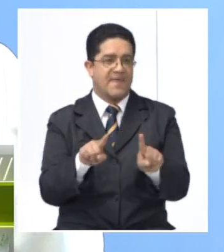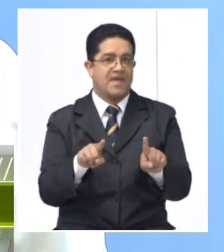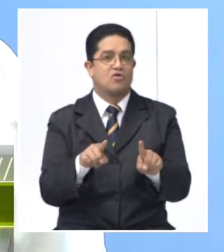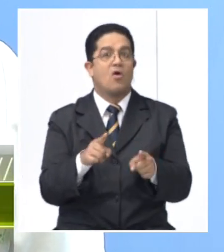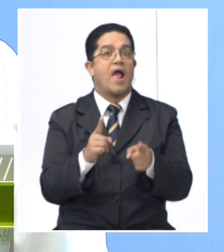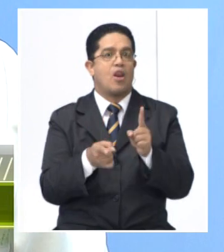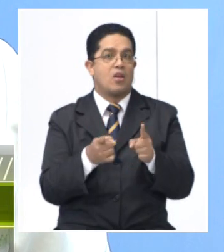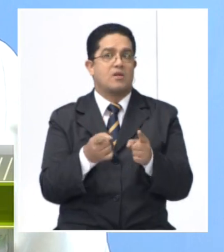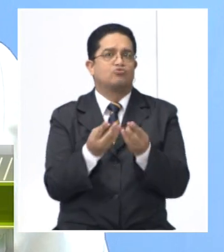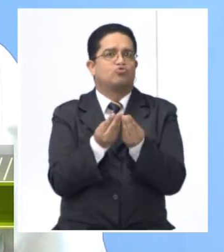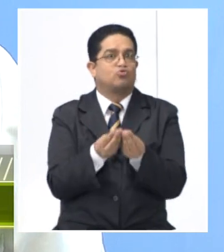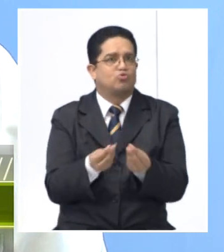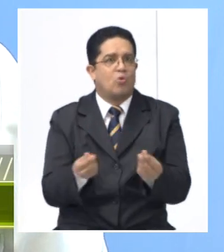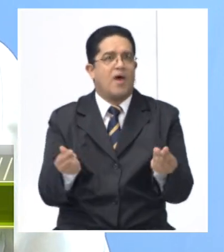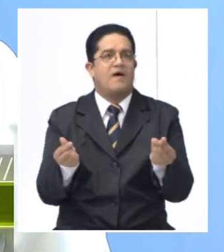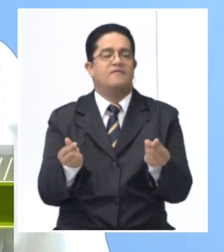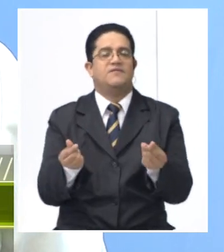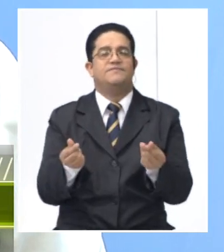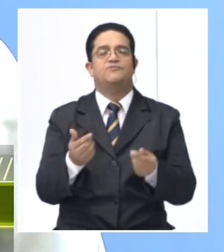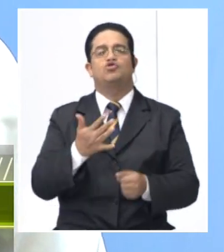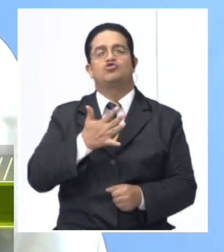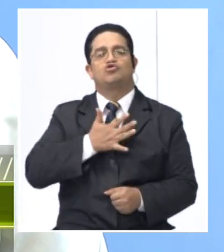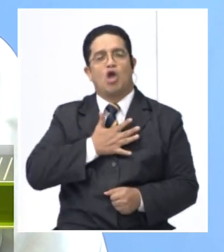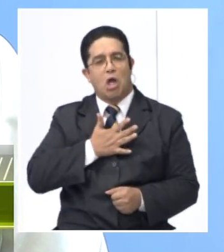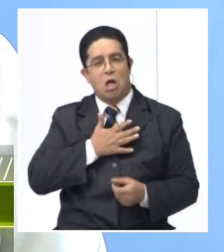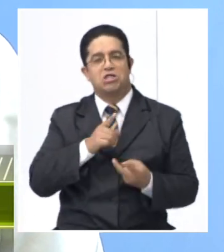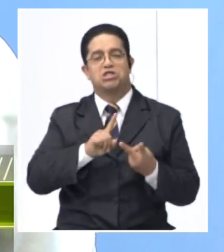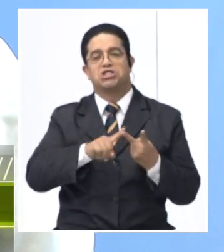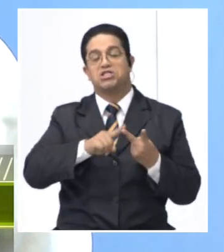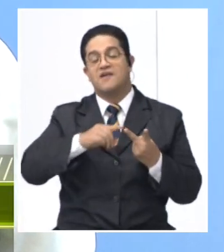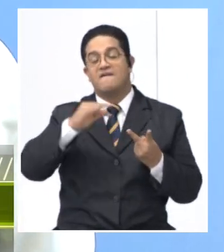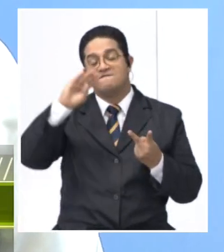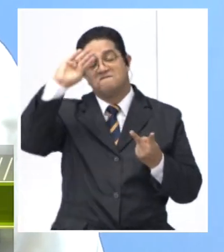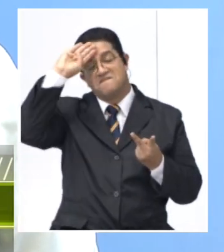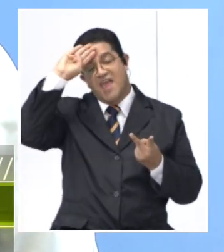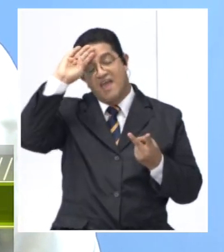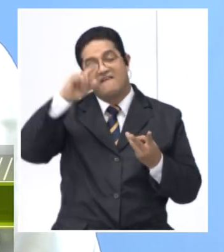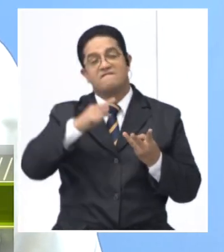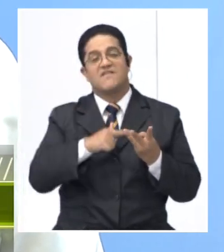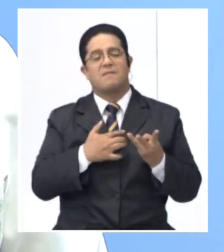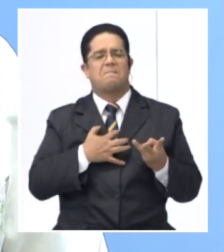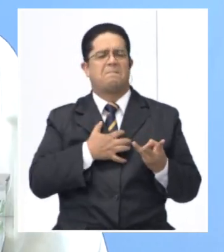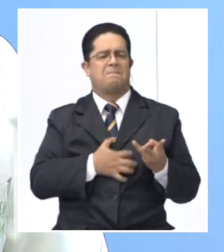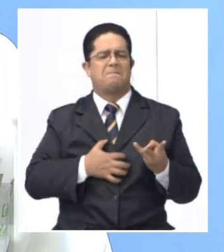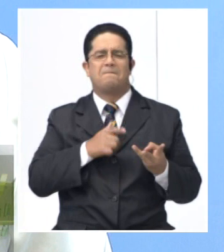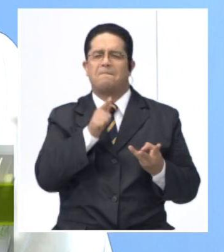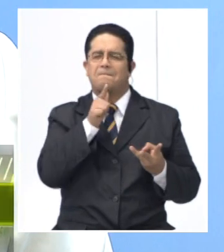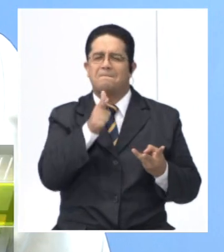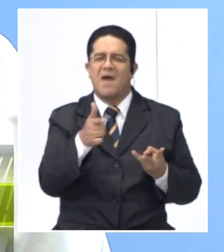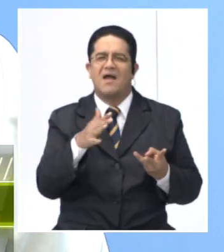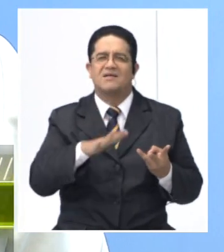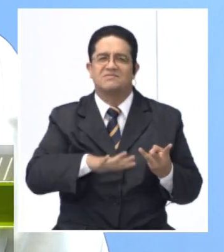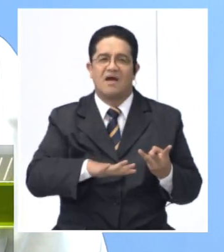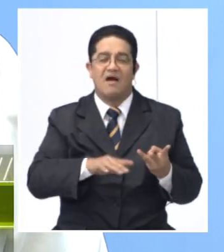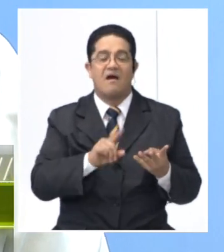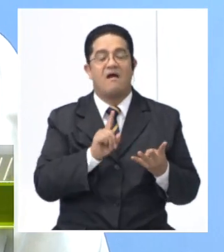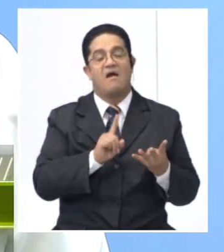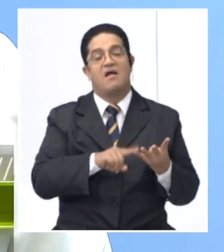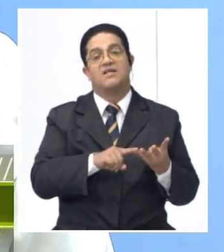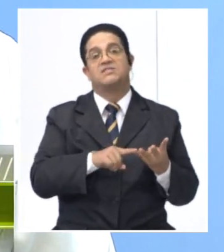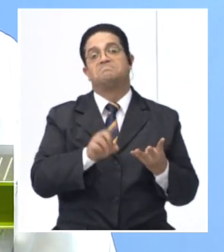intensidad. Entonces son tos, fiebre, en líneas generales malestar general, podrían presentarse